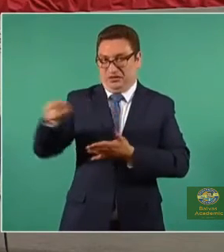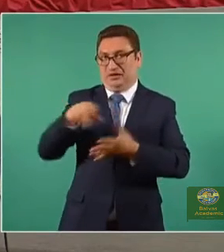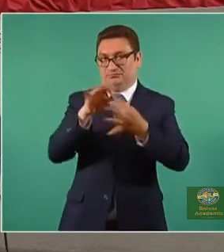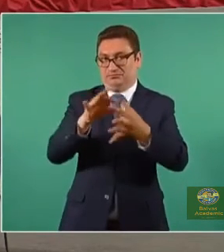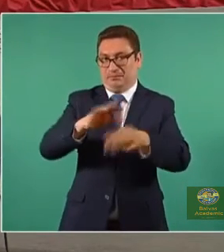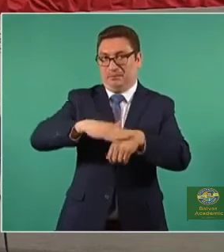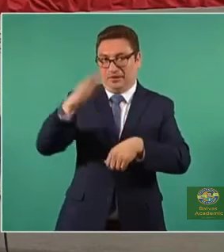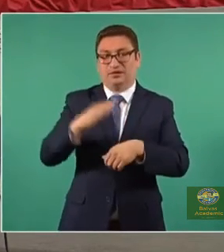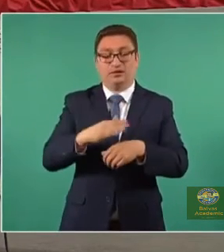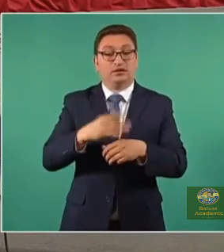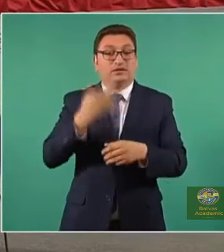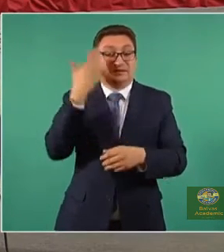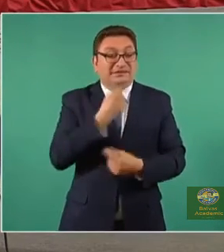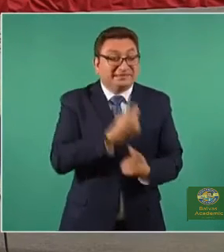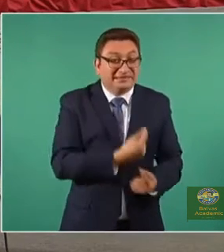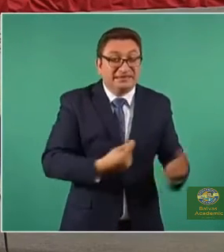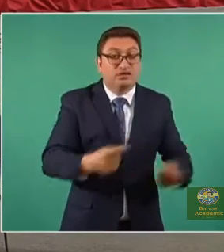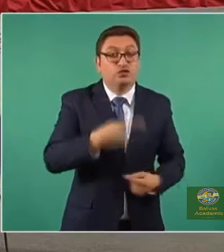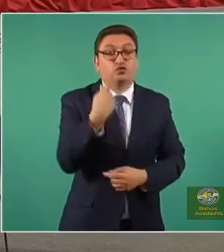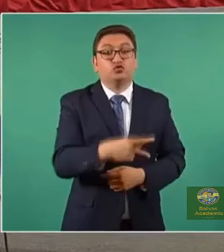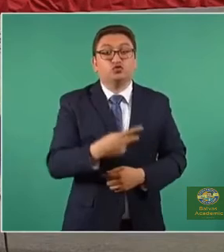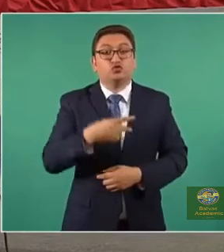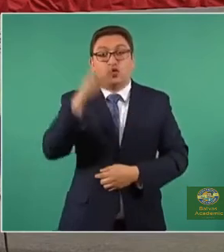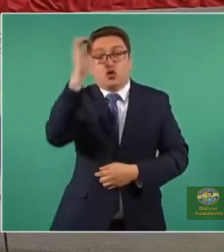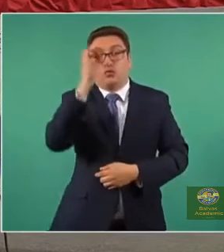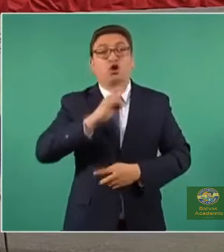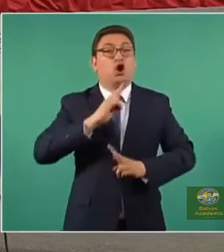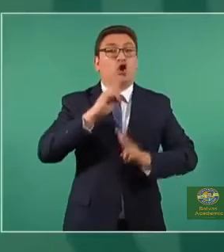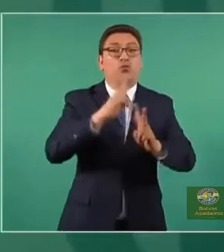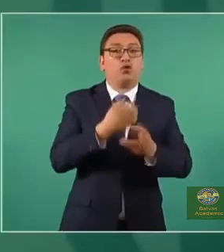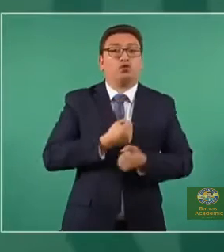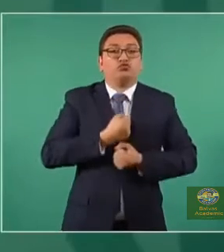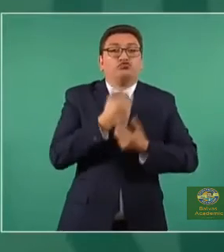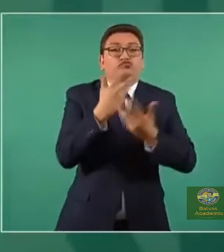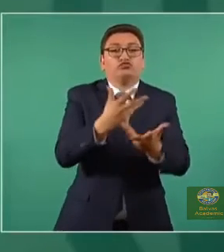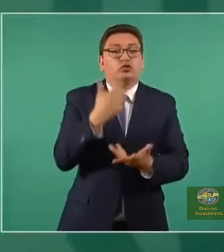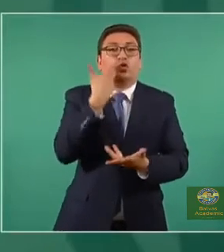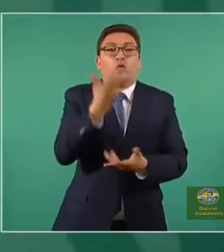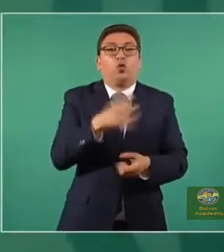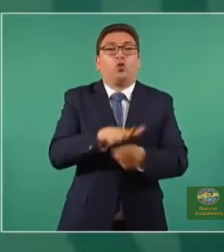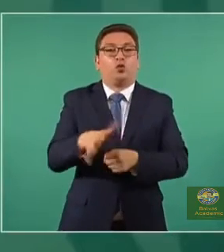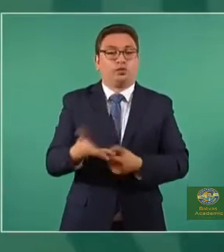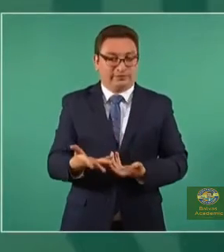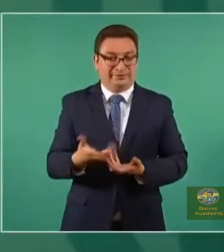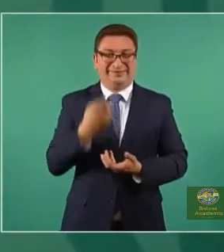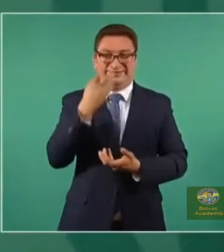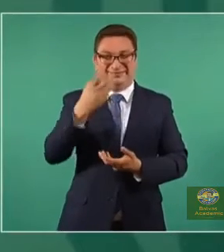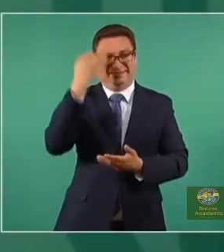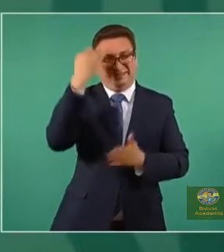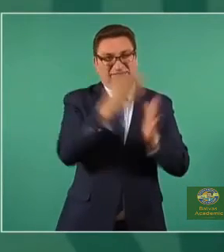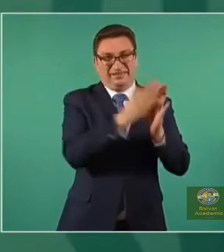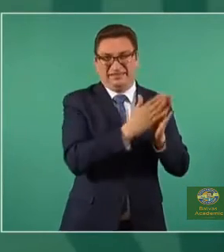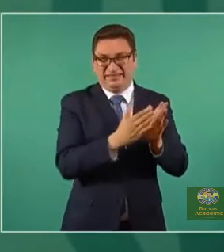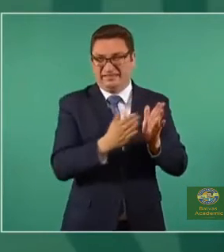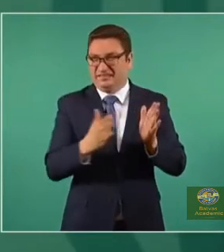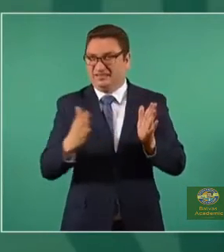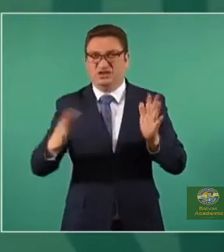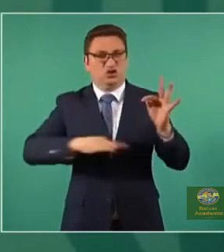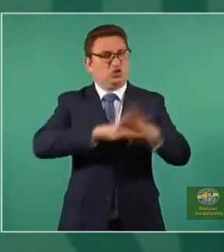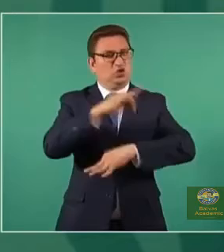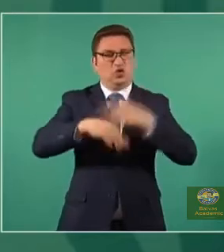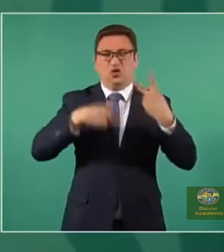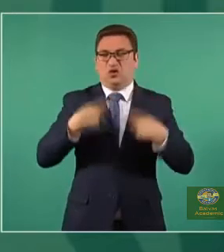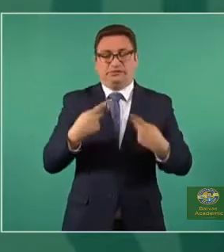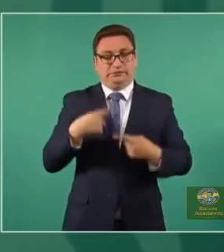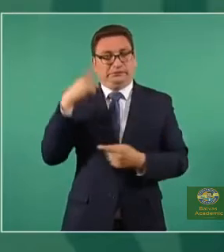explicar. Las voces de los niños, niñas y adolescentes son muy claros. Esto ha sido un periodo que para todos ha sido de estrés, para todos ha